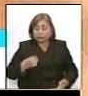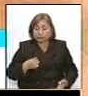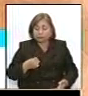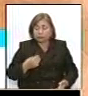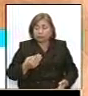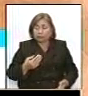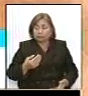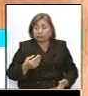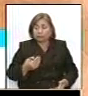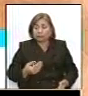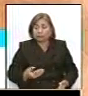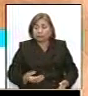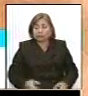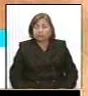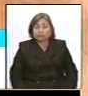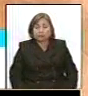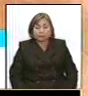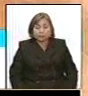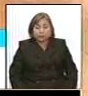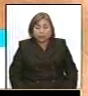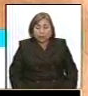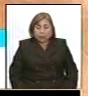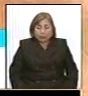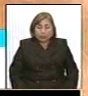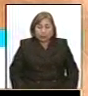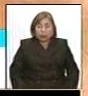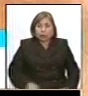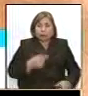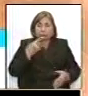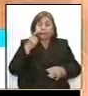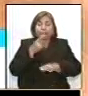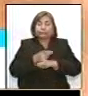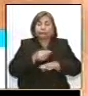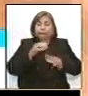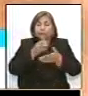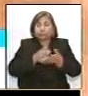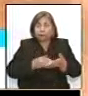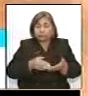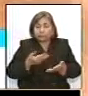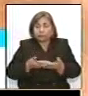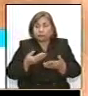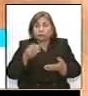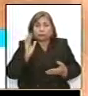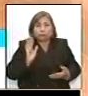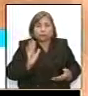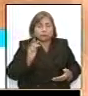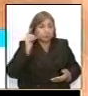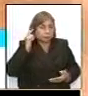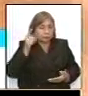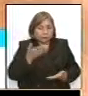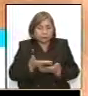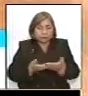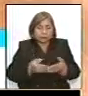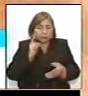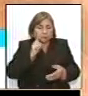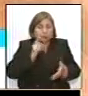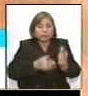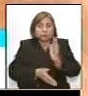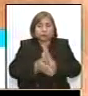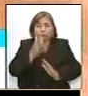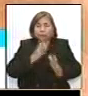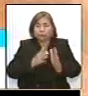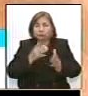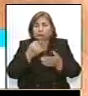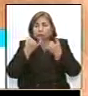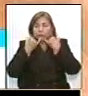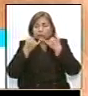caso de la congresista Marita Herrera, efectivamente a ella se le hizo una denuncia de parte porque supuestamente había mentido en su